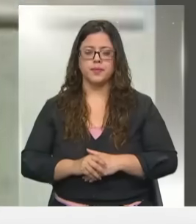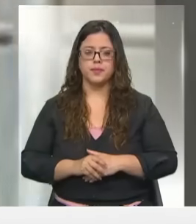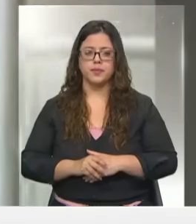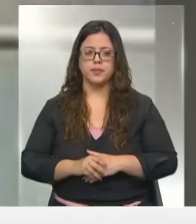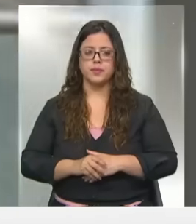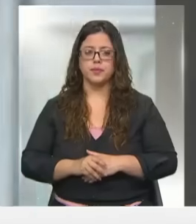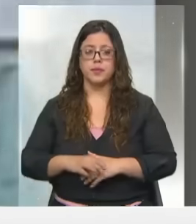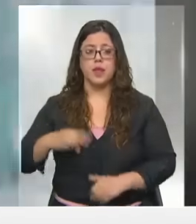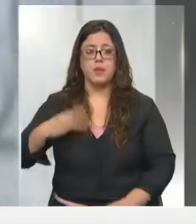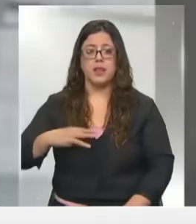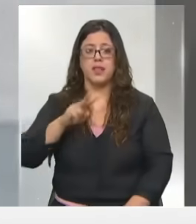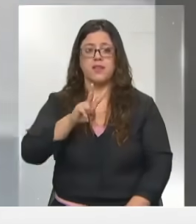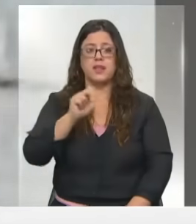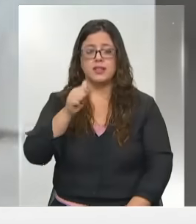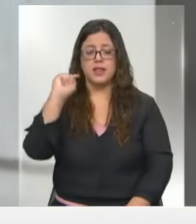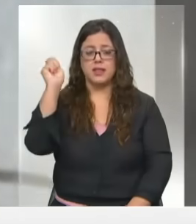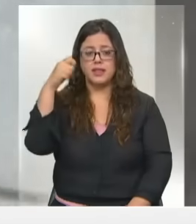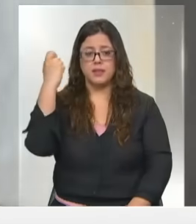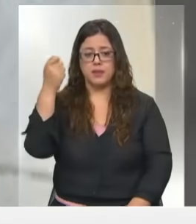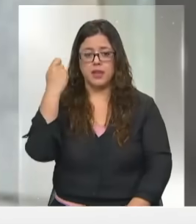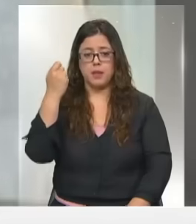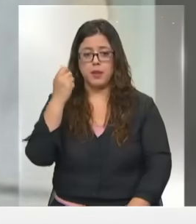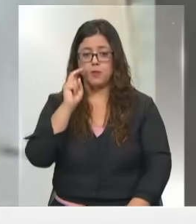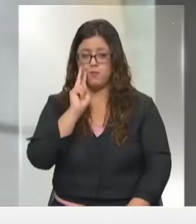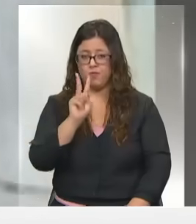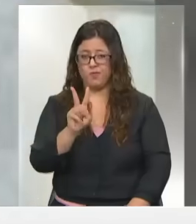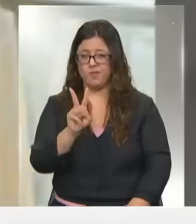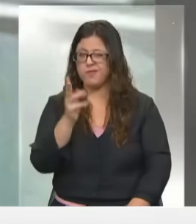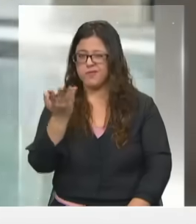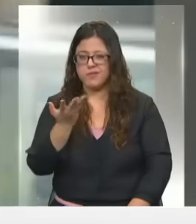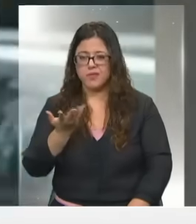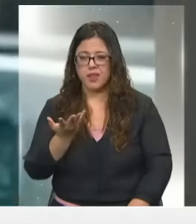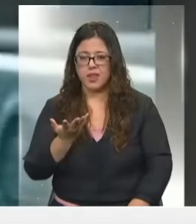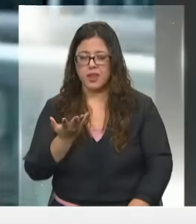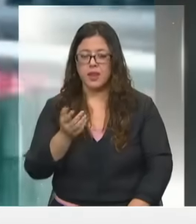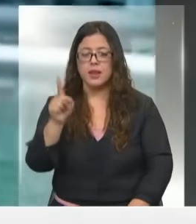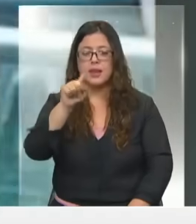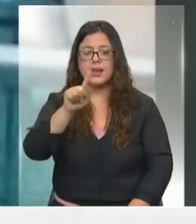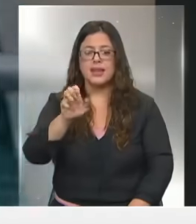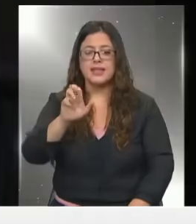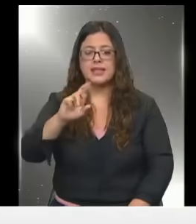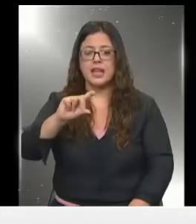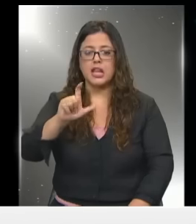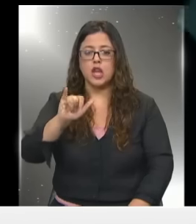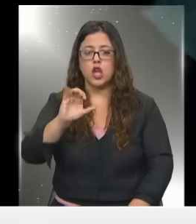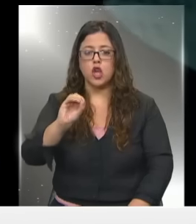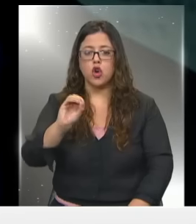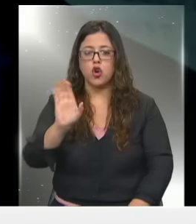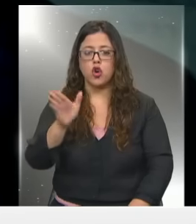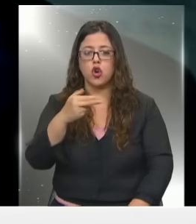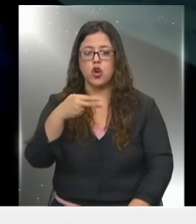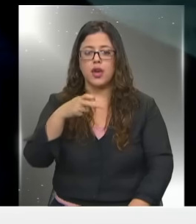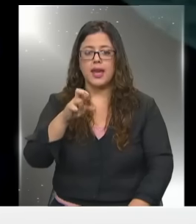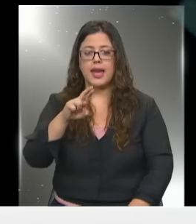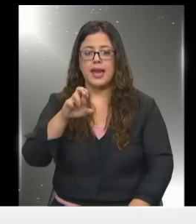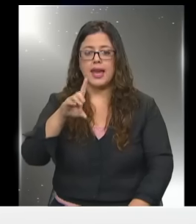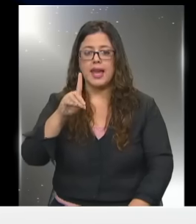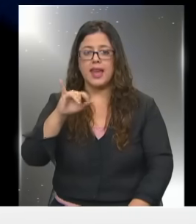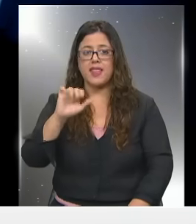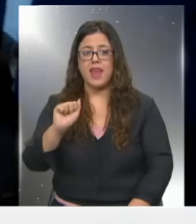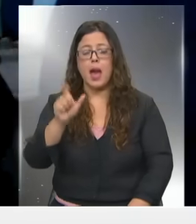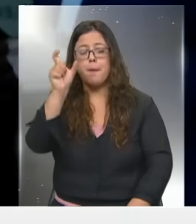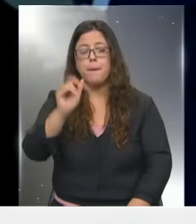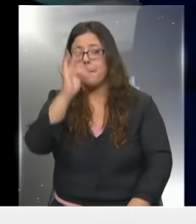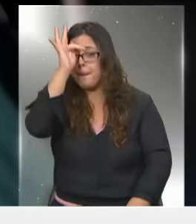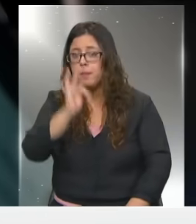Es el martes 26 de septiembre. A quien vemos en esta imagen es a Sergio Heredia, un funcionario del Departamento de